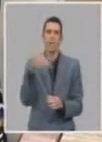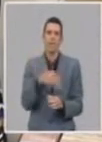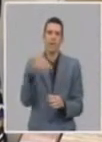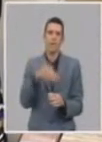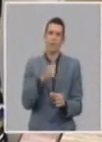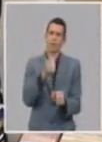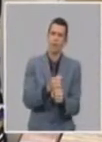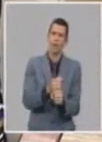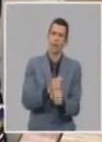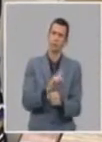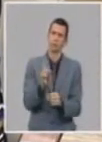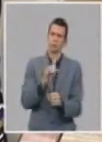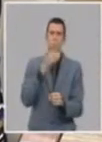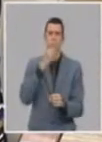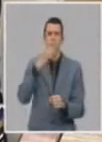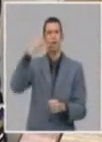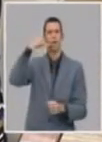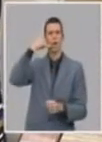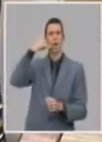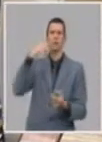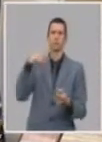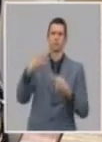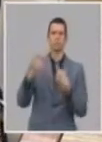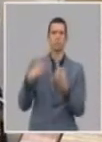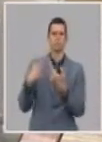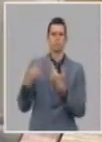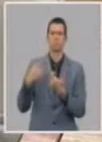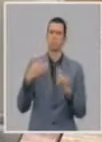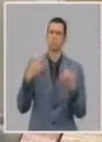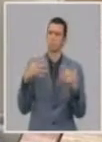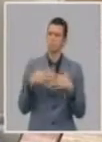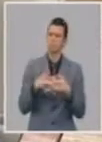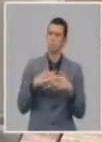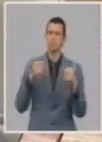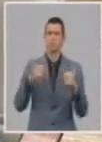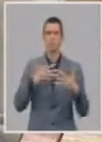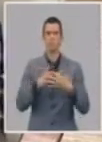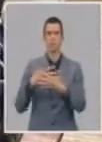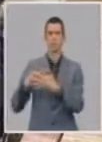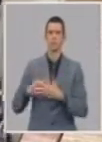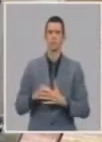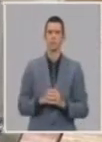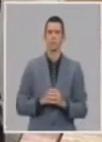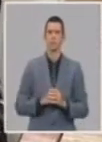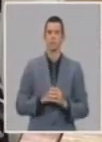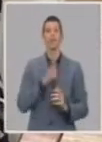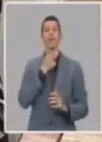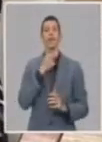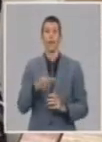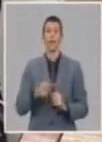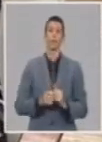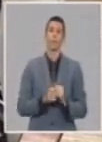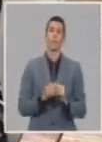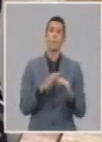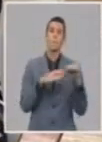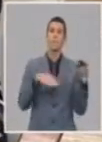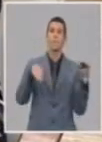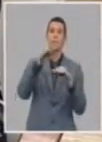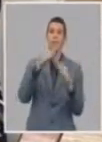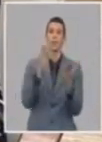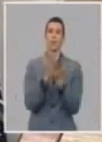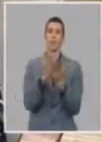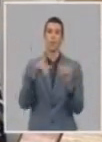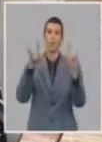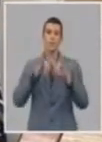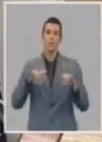en comunicación con las administraciones. Hay organismos que han avanzado más. Por ejemplo, el Ministerio de Educación Superior, el SIGMA,